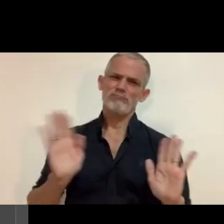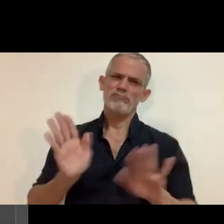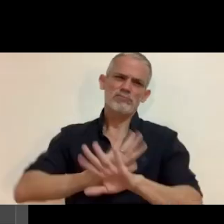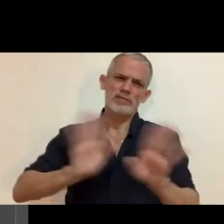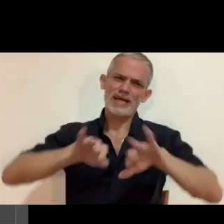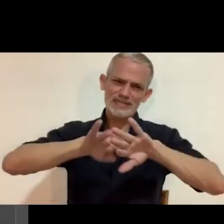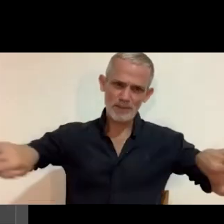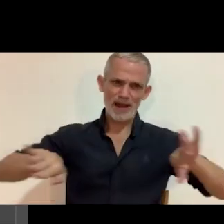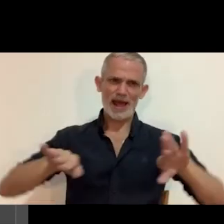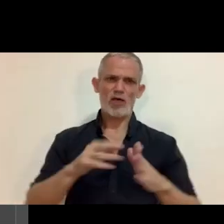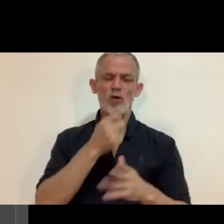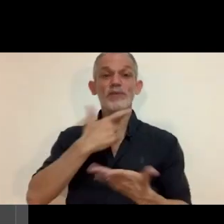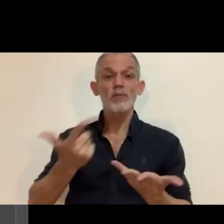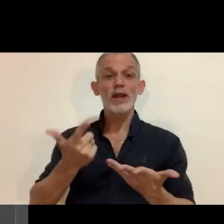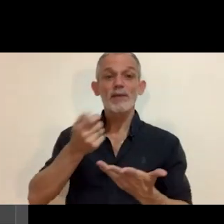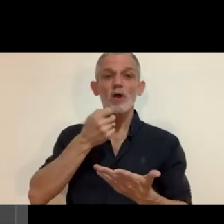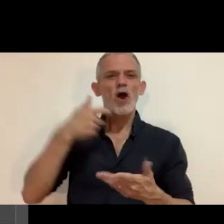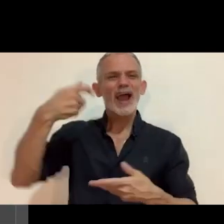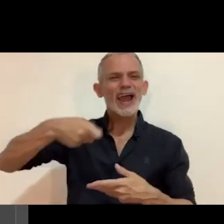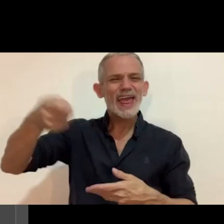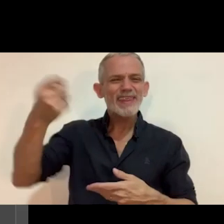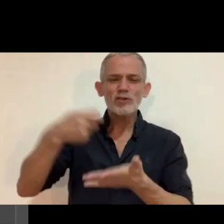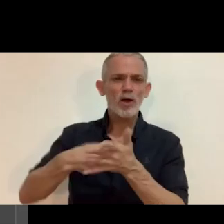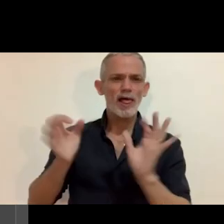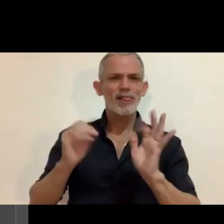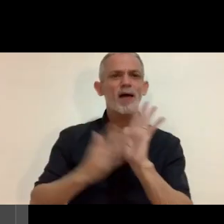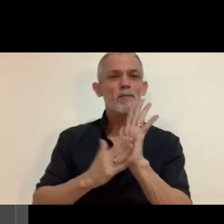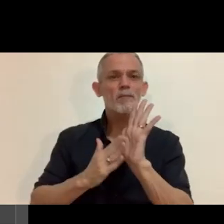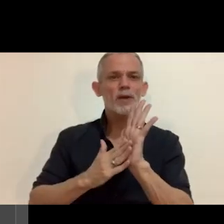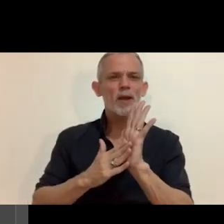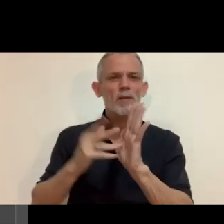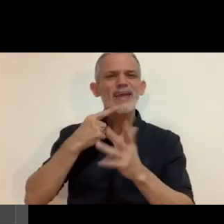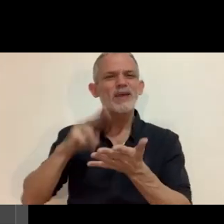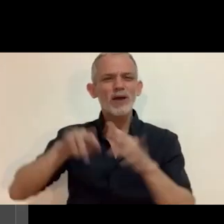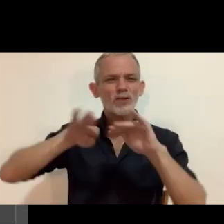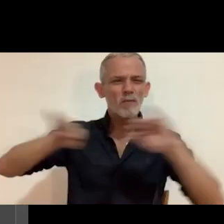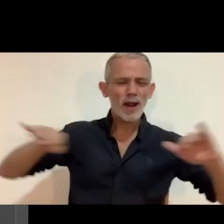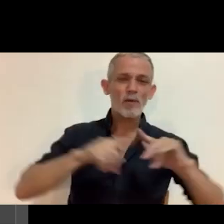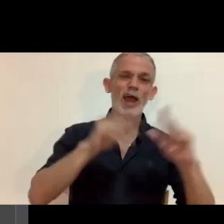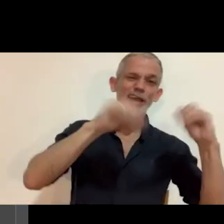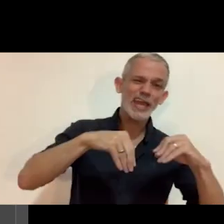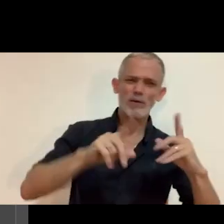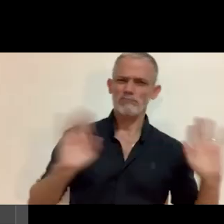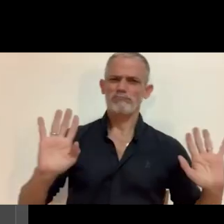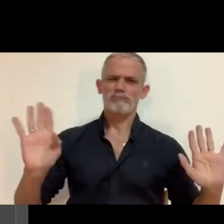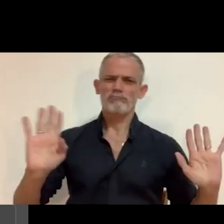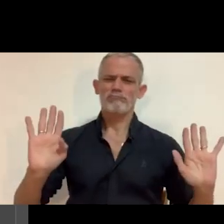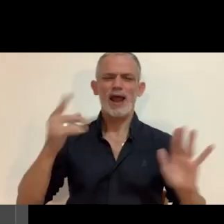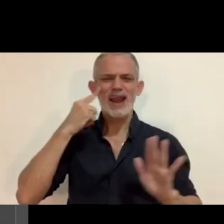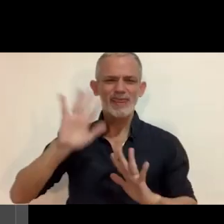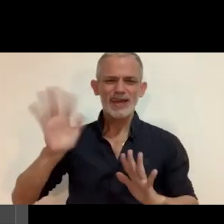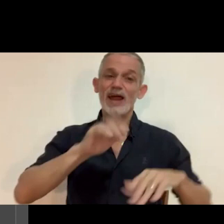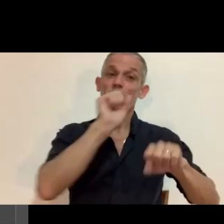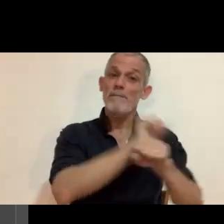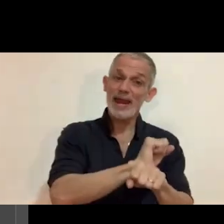Por ejemplo, en el caso de que un crédito no haya sido verificado en concursos y quiebras, suelen traerlo a la sede penal, y la justicia penal ya ha